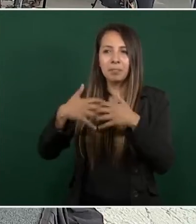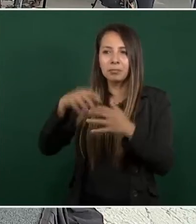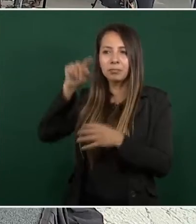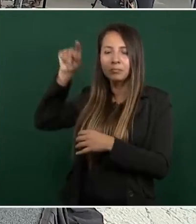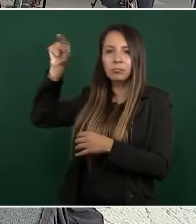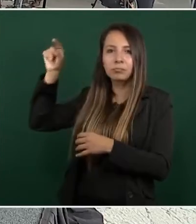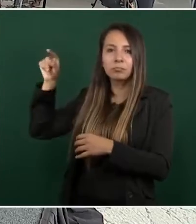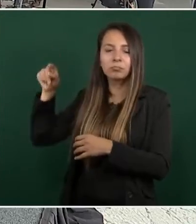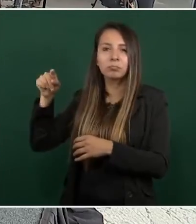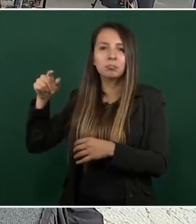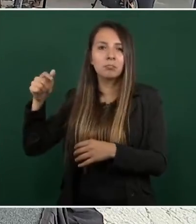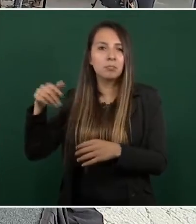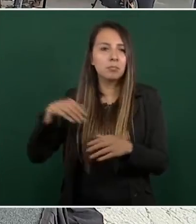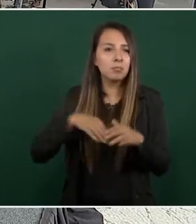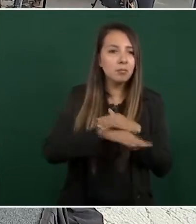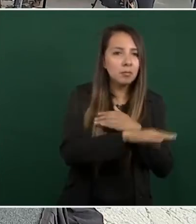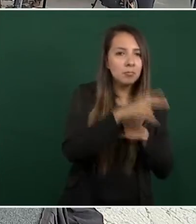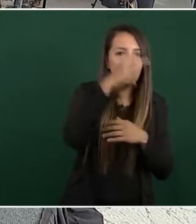y salían